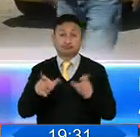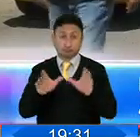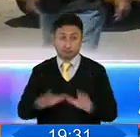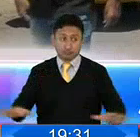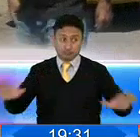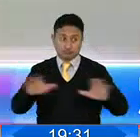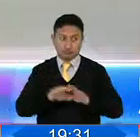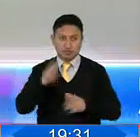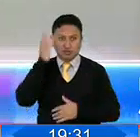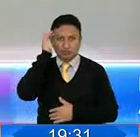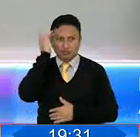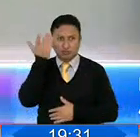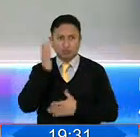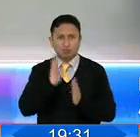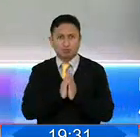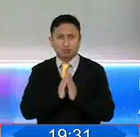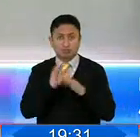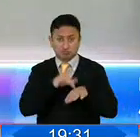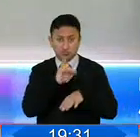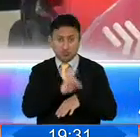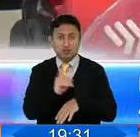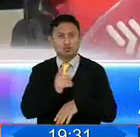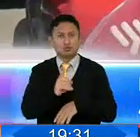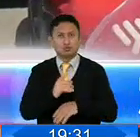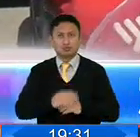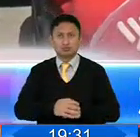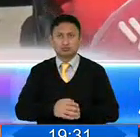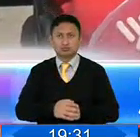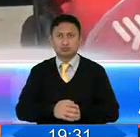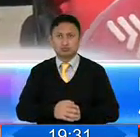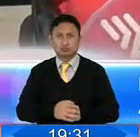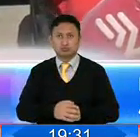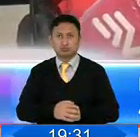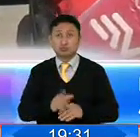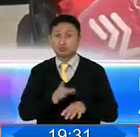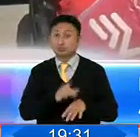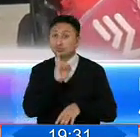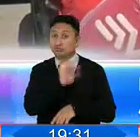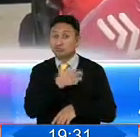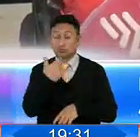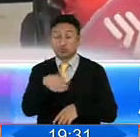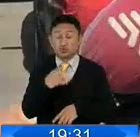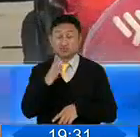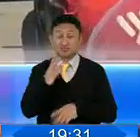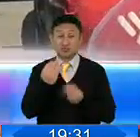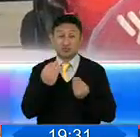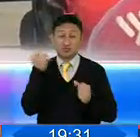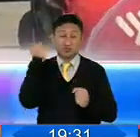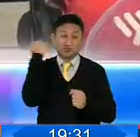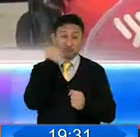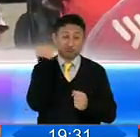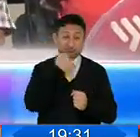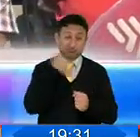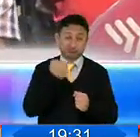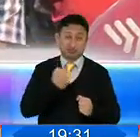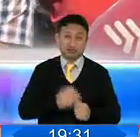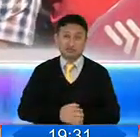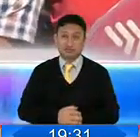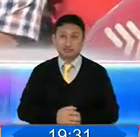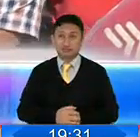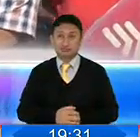sector, consternados, pedían que el hecho no quede impune. ¿Qué le han dejado? Cernidas, apuñaladas, ¿qué?